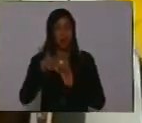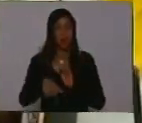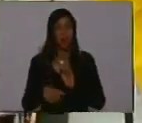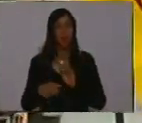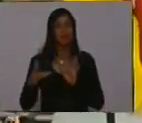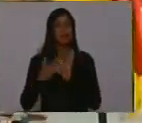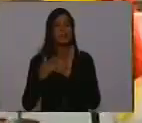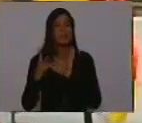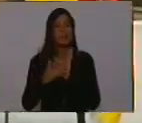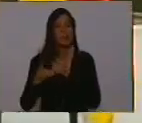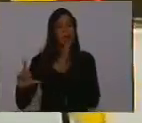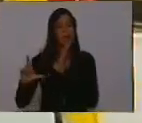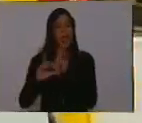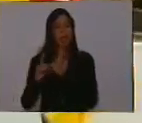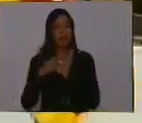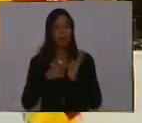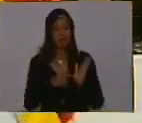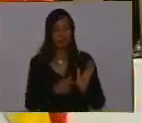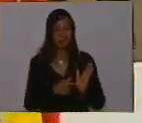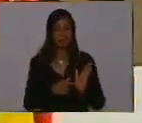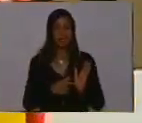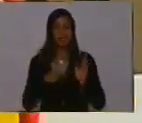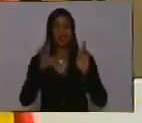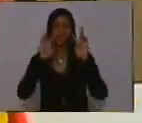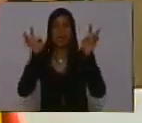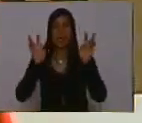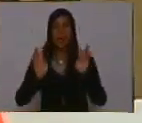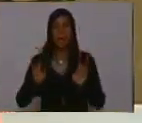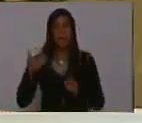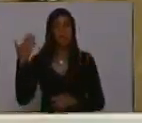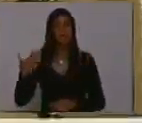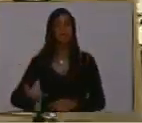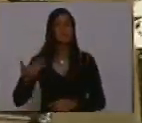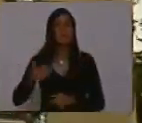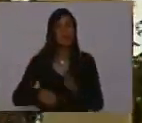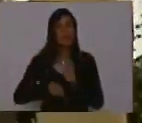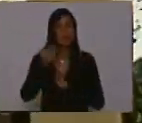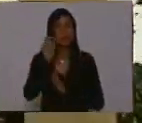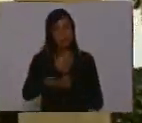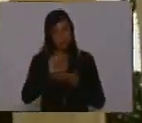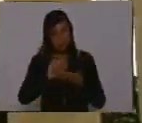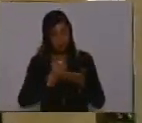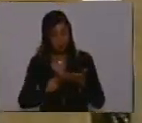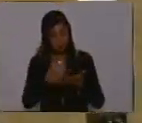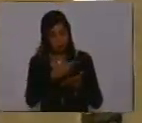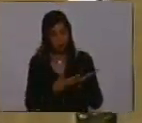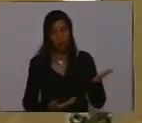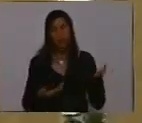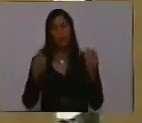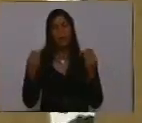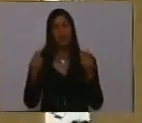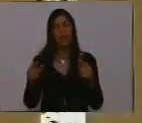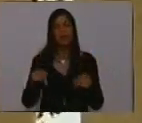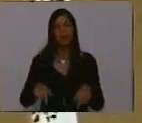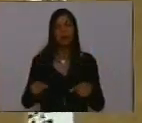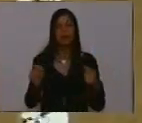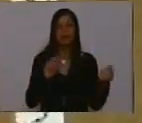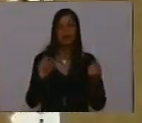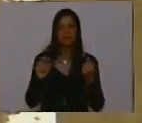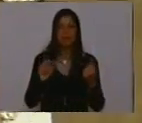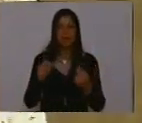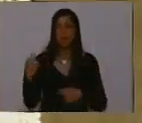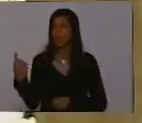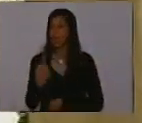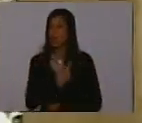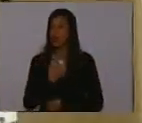legales, siguen desarrollando cada uno de esos temas. Es un documento que está planteado para el debate. Aquí en Revolución, nosotros